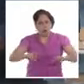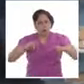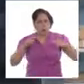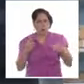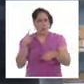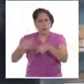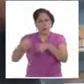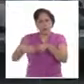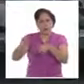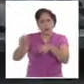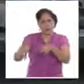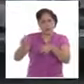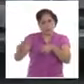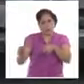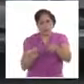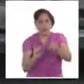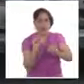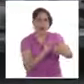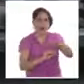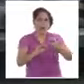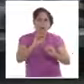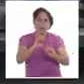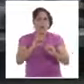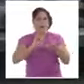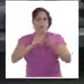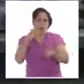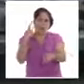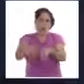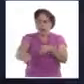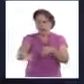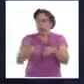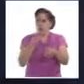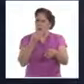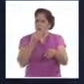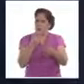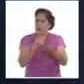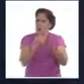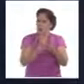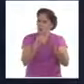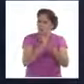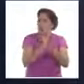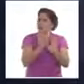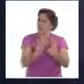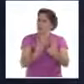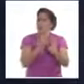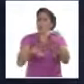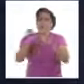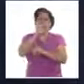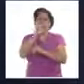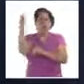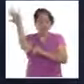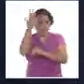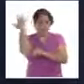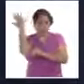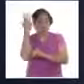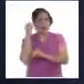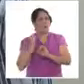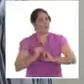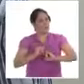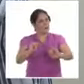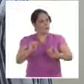recursos disponibles y transformar su valor de uso a través del impulso a la actividad por el Ministerio de Ciencia, Tecnología y